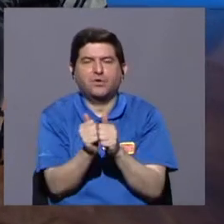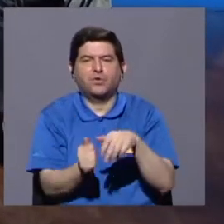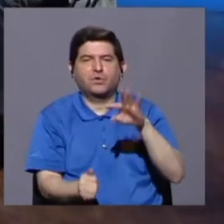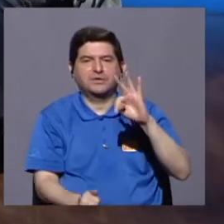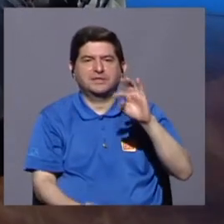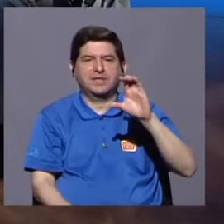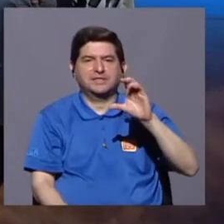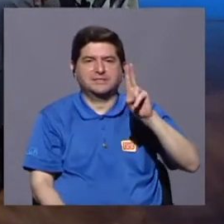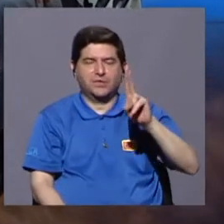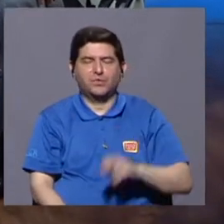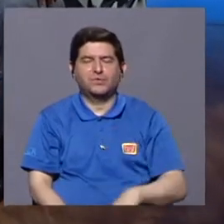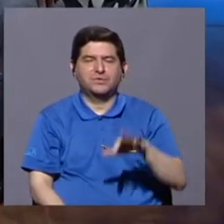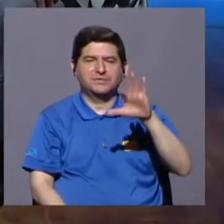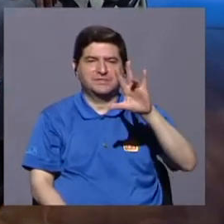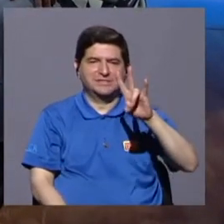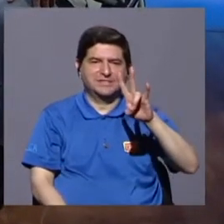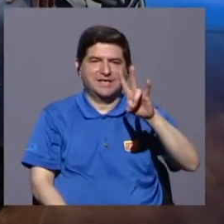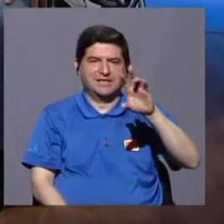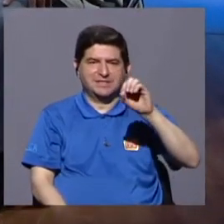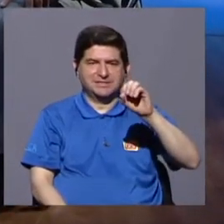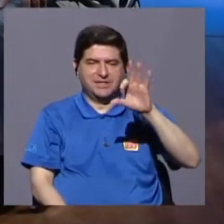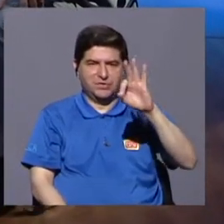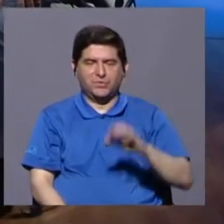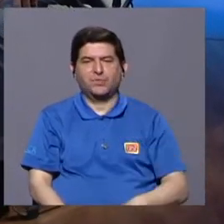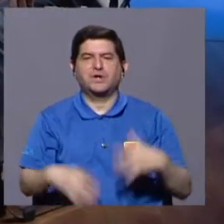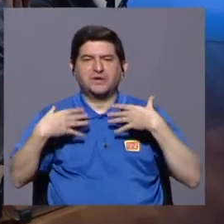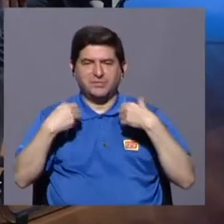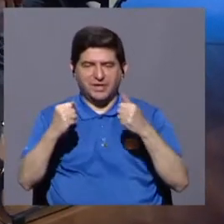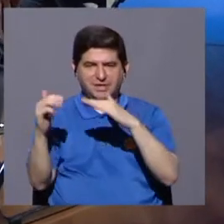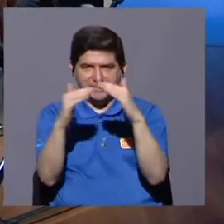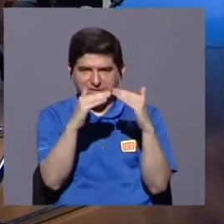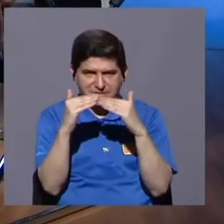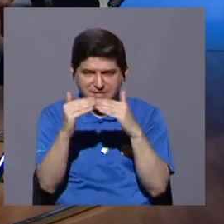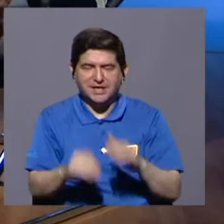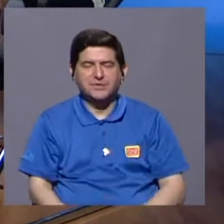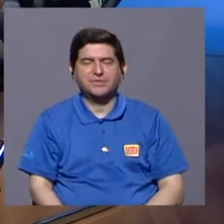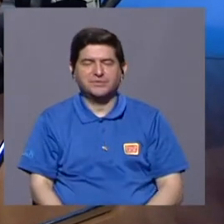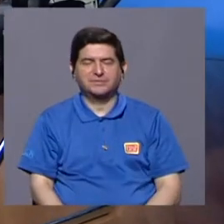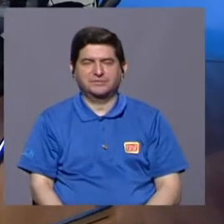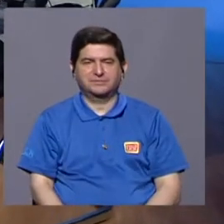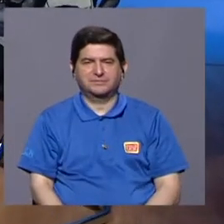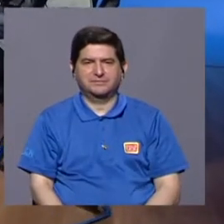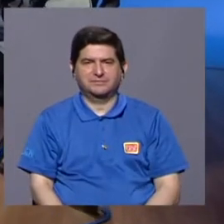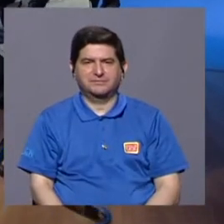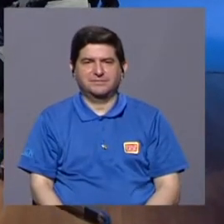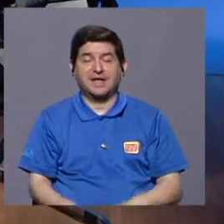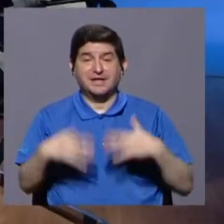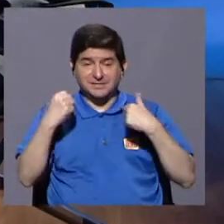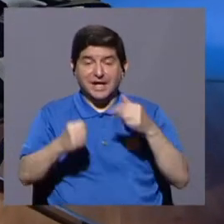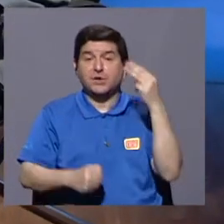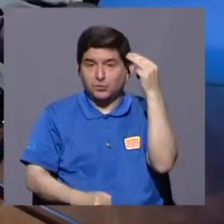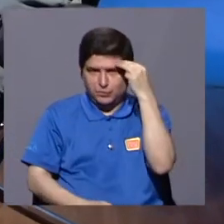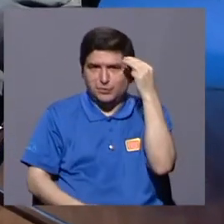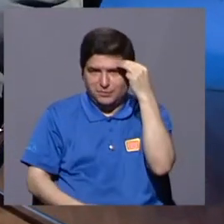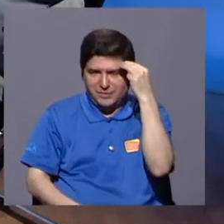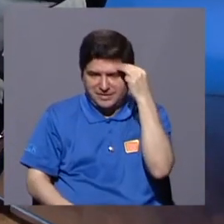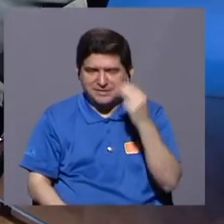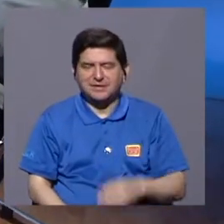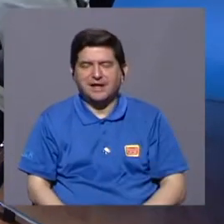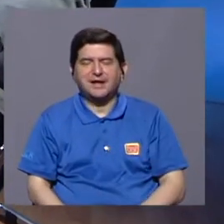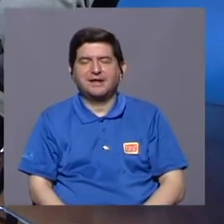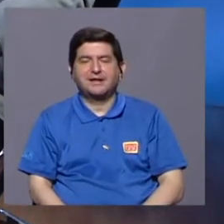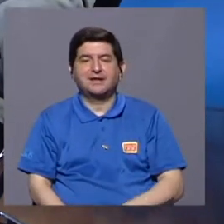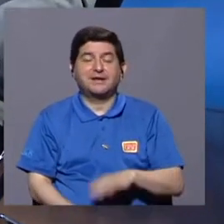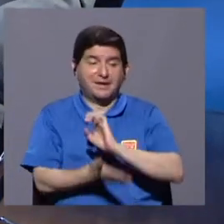TCU 709 de salud comunitaria, salud mental comunitaria, prevención del suicidio en Talamanca.